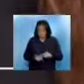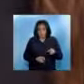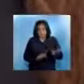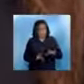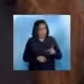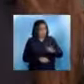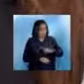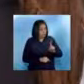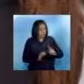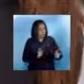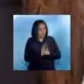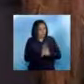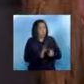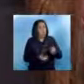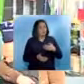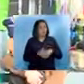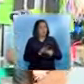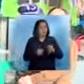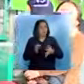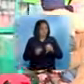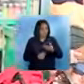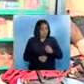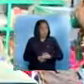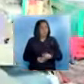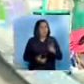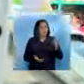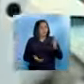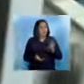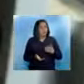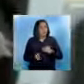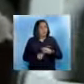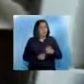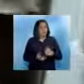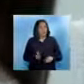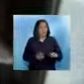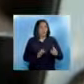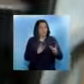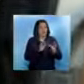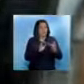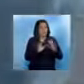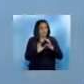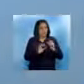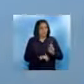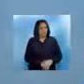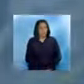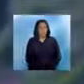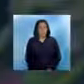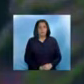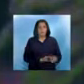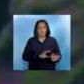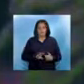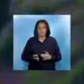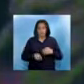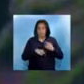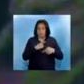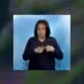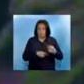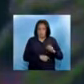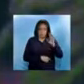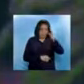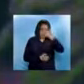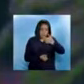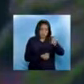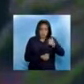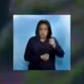actos ilícitos serán procesados por el delito de afectación a los medios de comunicación. Les contamos además que los bomberos